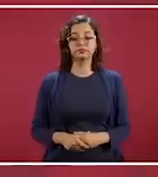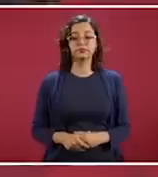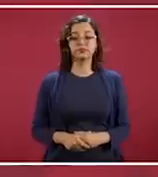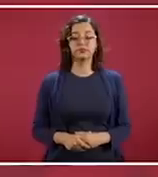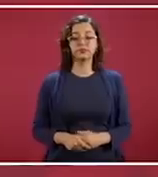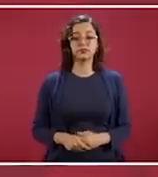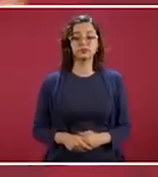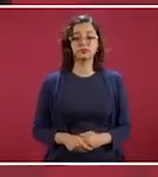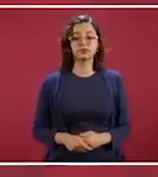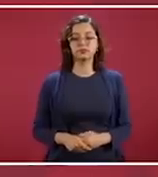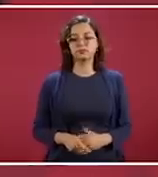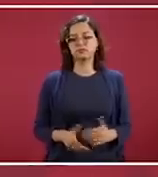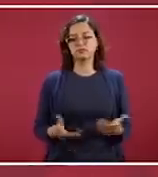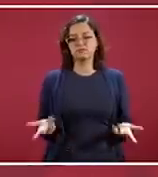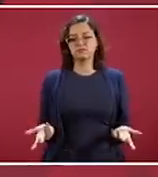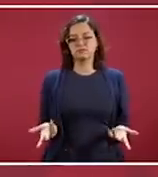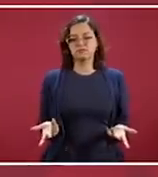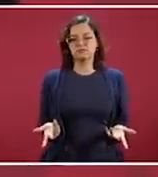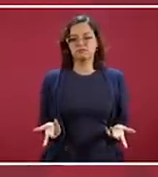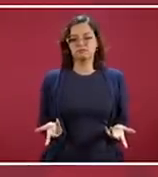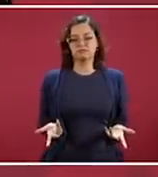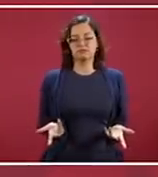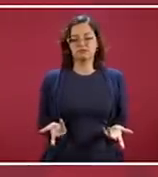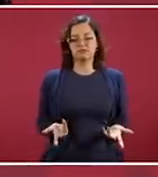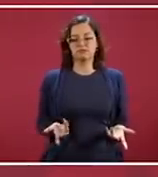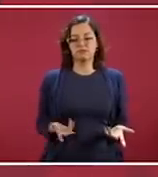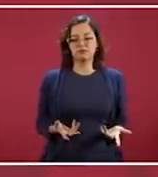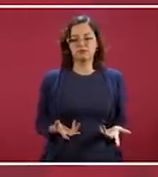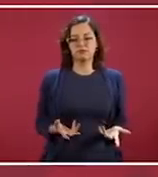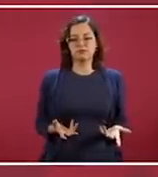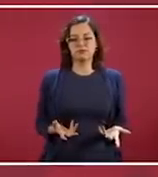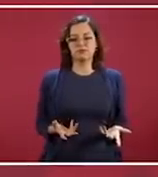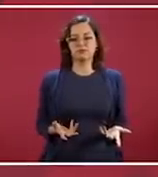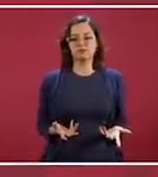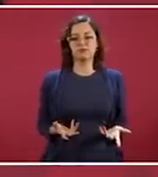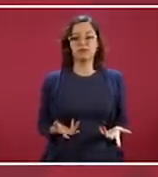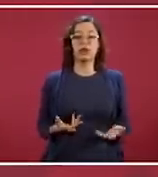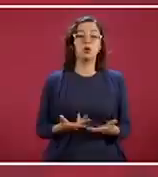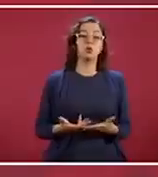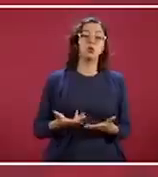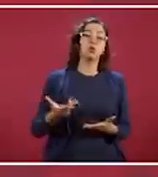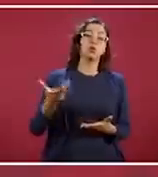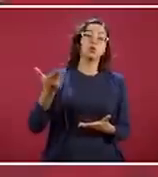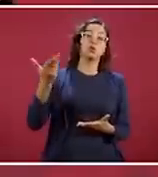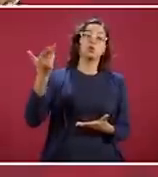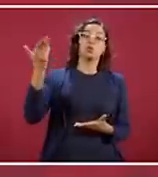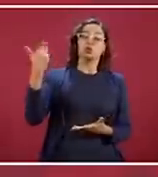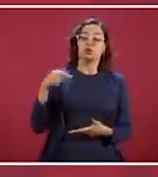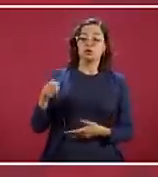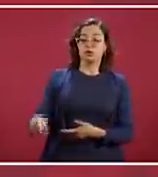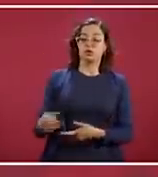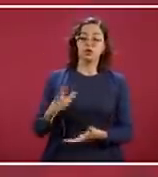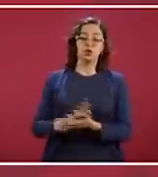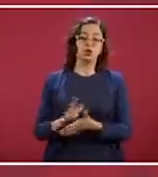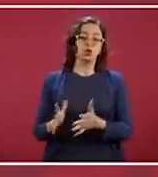Y bueno, desde el primer tapado que hubo, que fue su